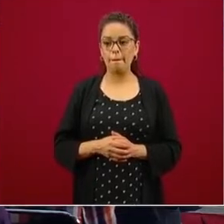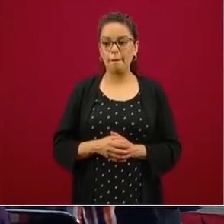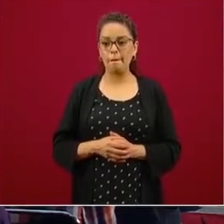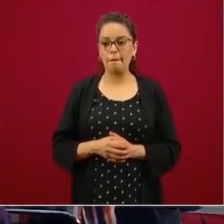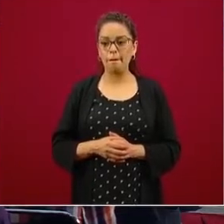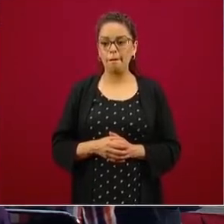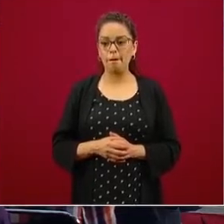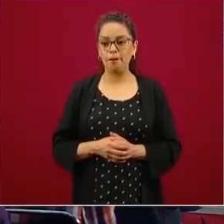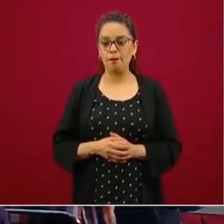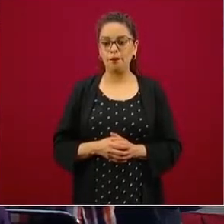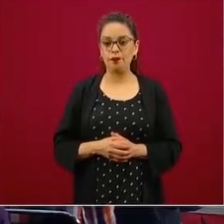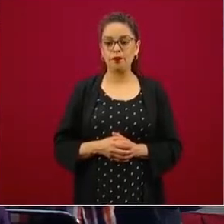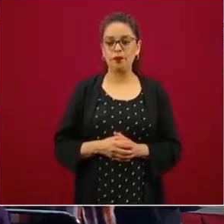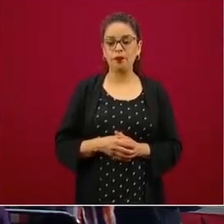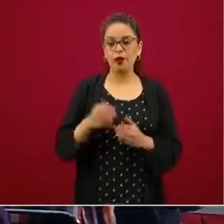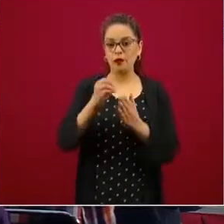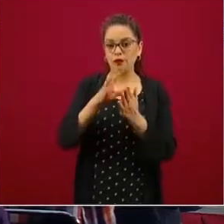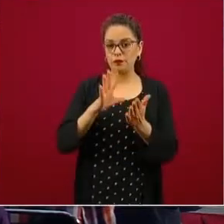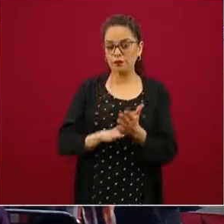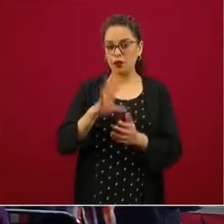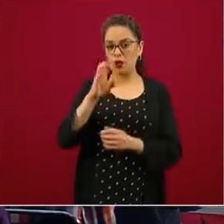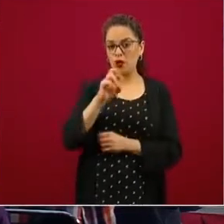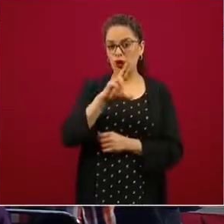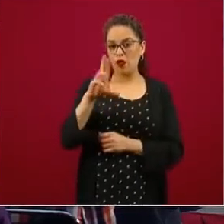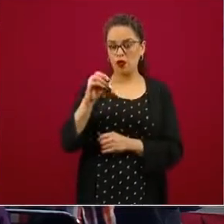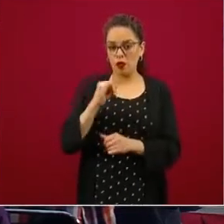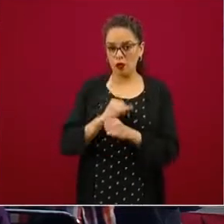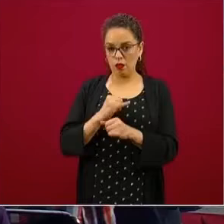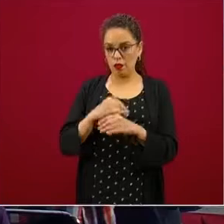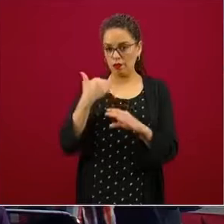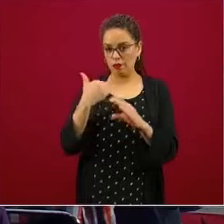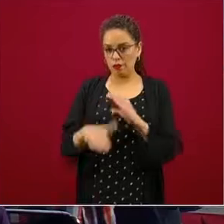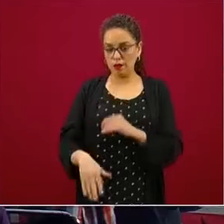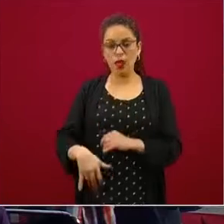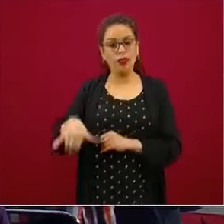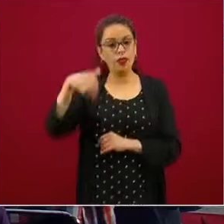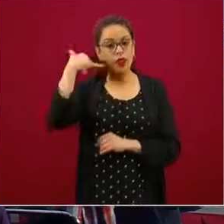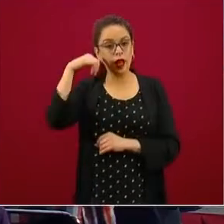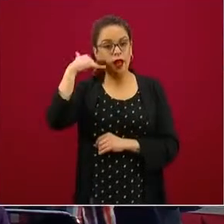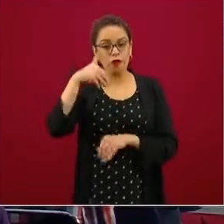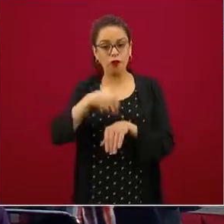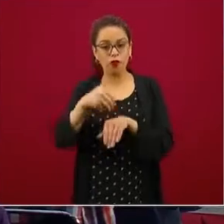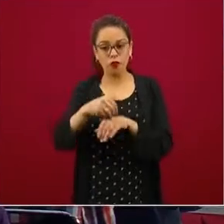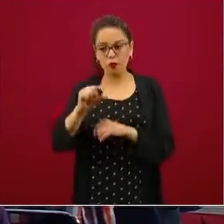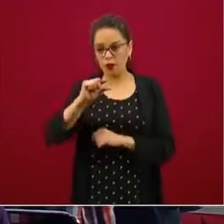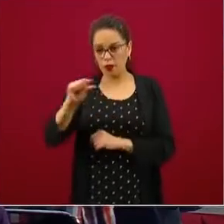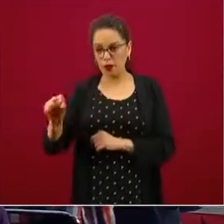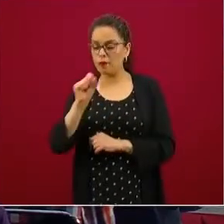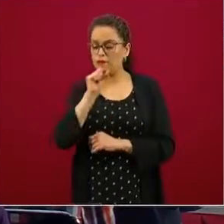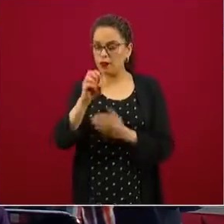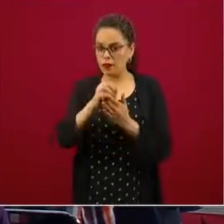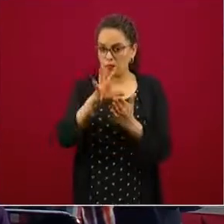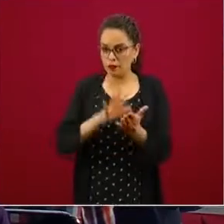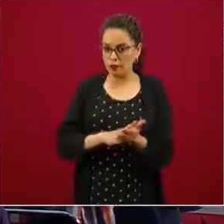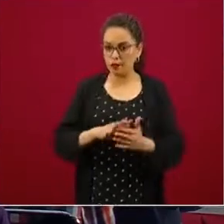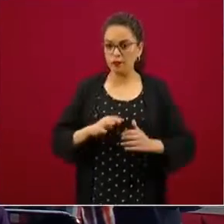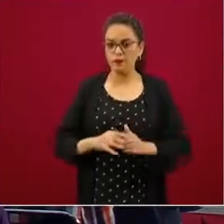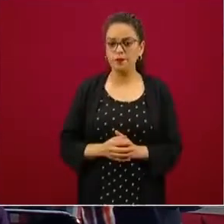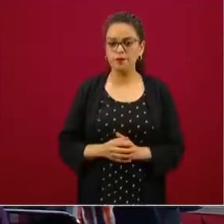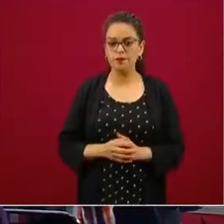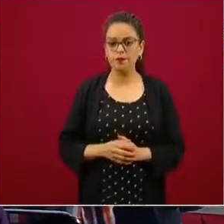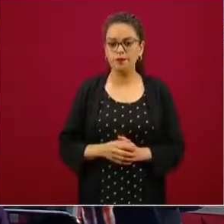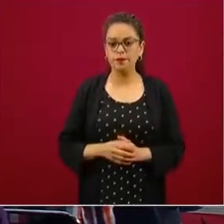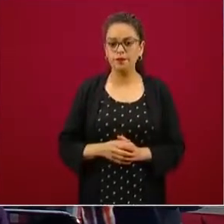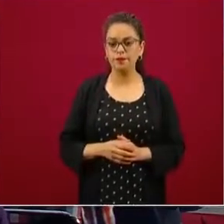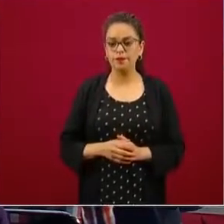un correo electrónico, un teléfono. Ahí tienen algunos ya campos llenos para que lo podamos